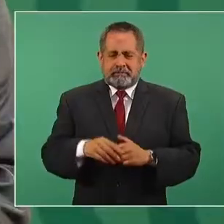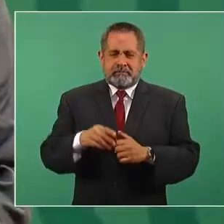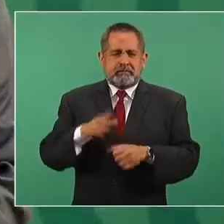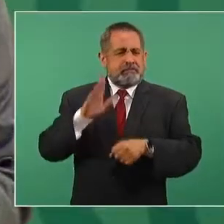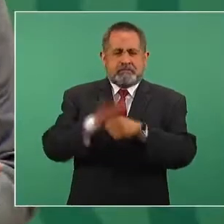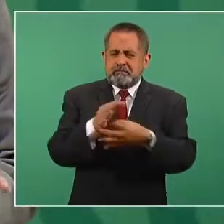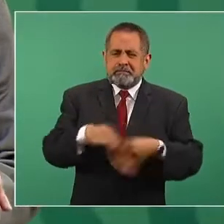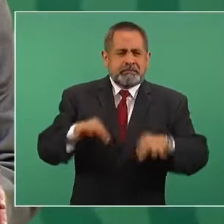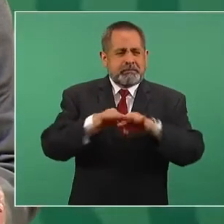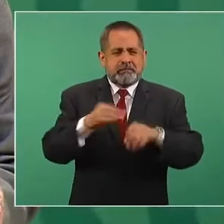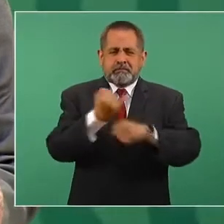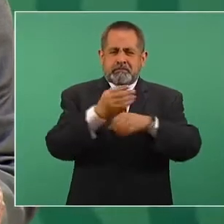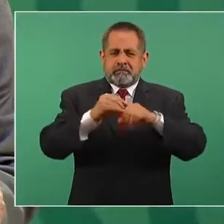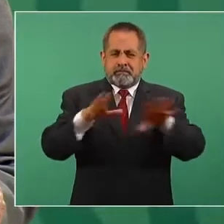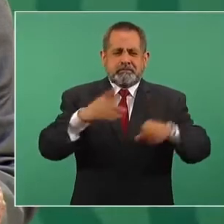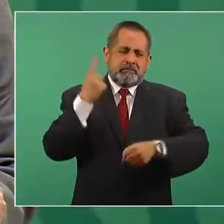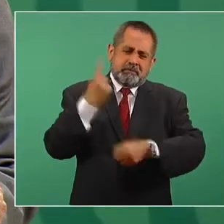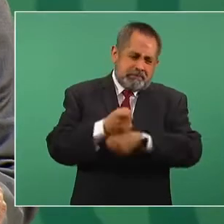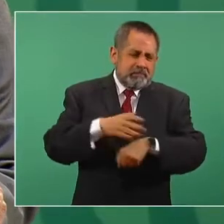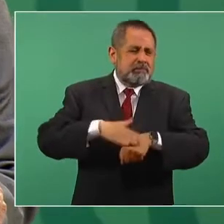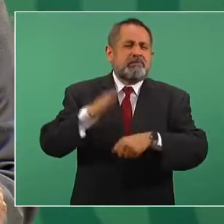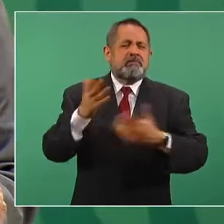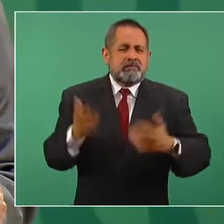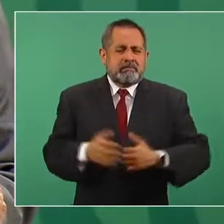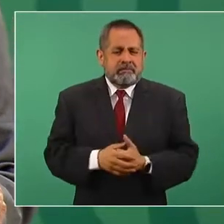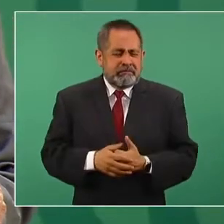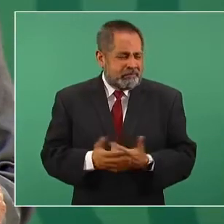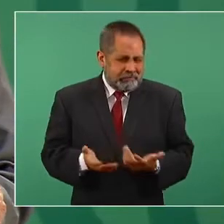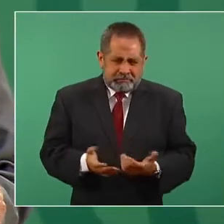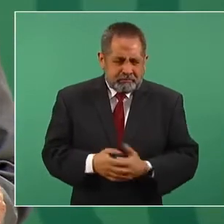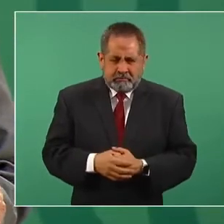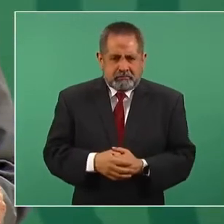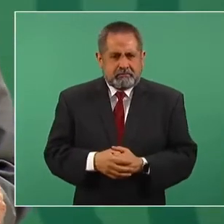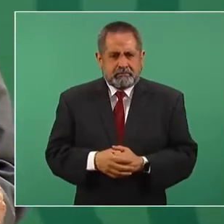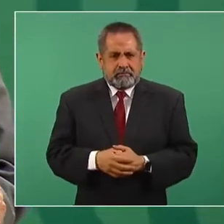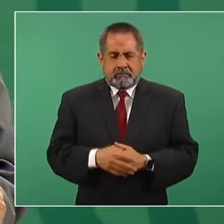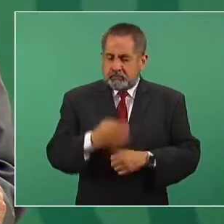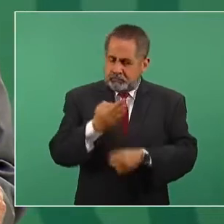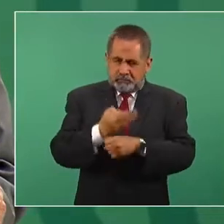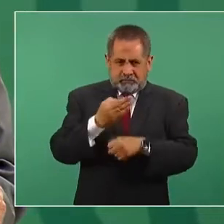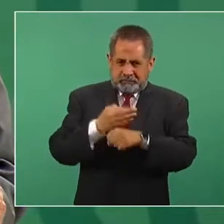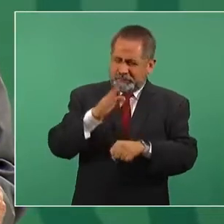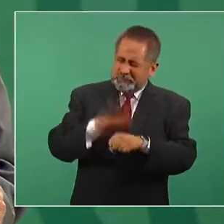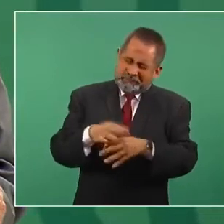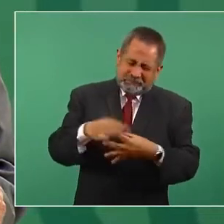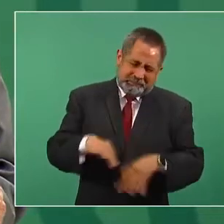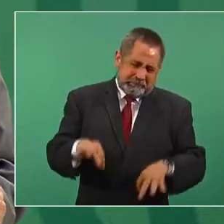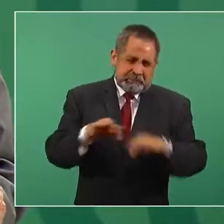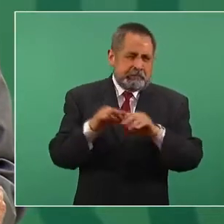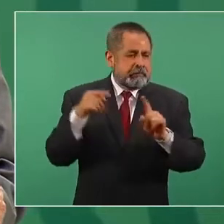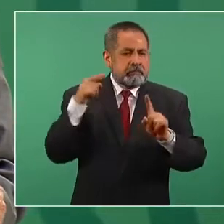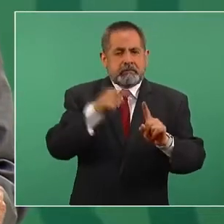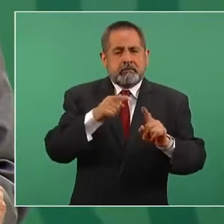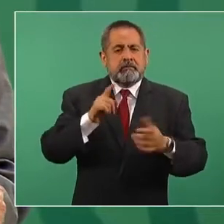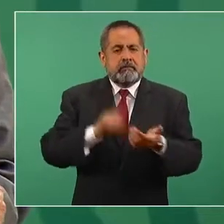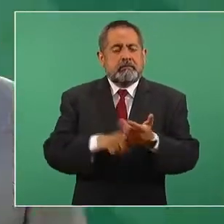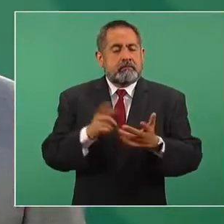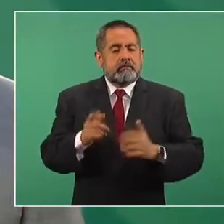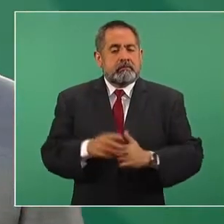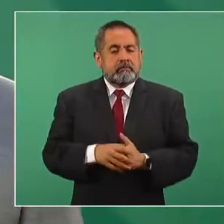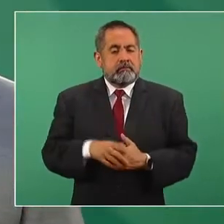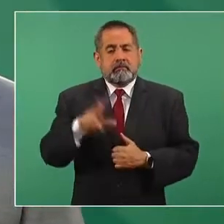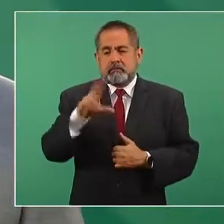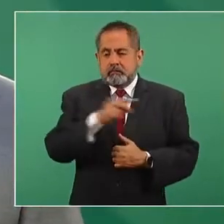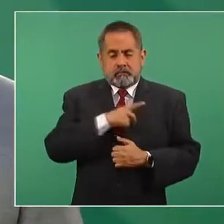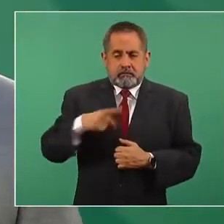priorizar. Sí. Ahora, lo que más nos importa es que no